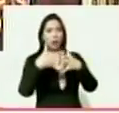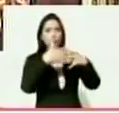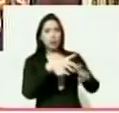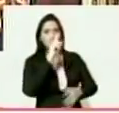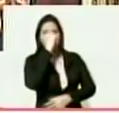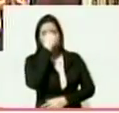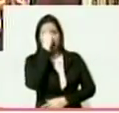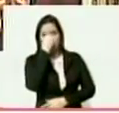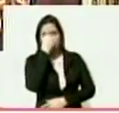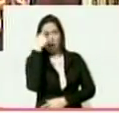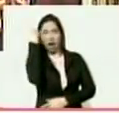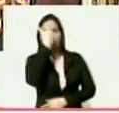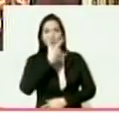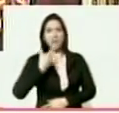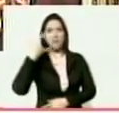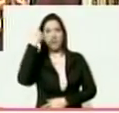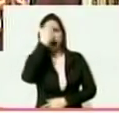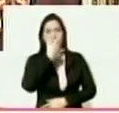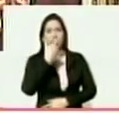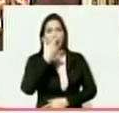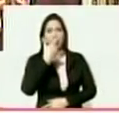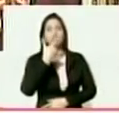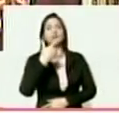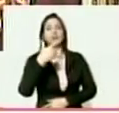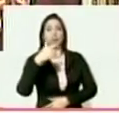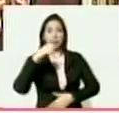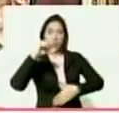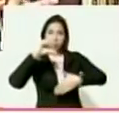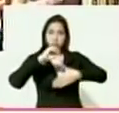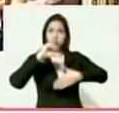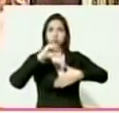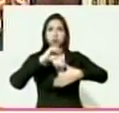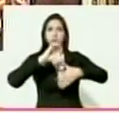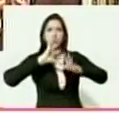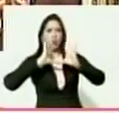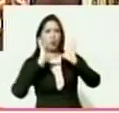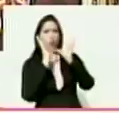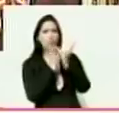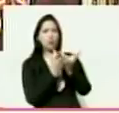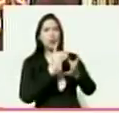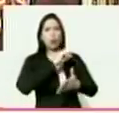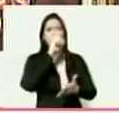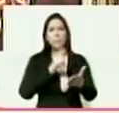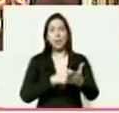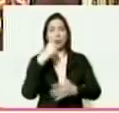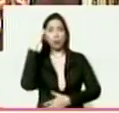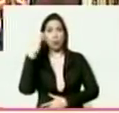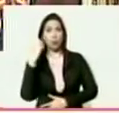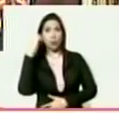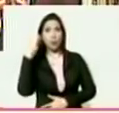India, África, América del Sur, del mundo entero, Europa.